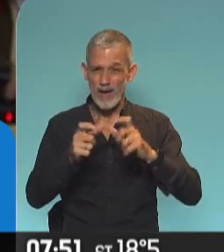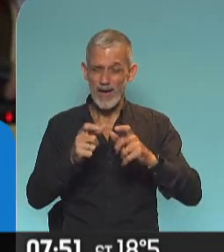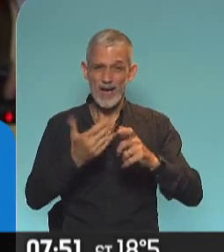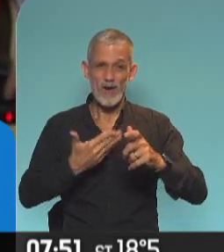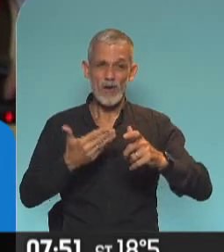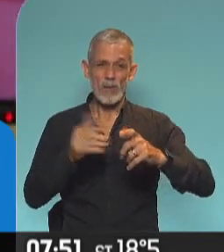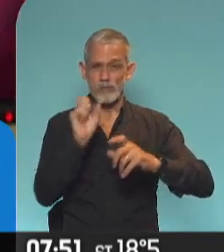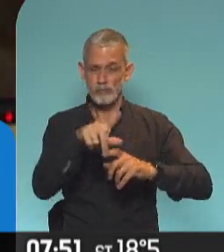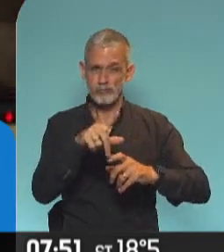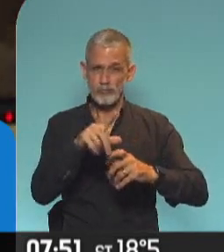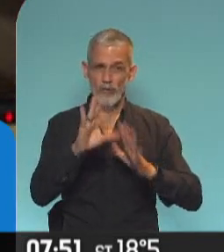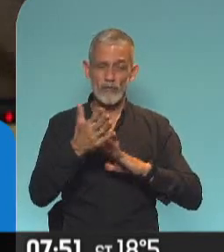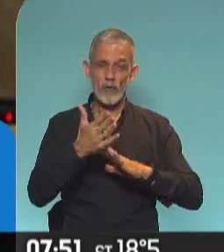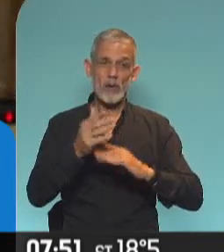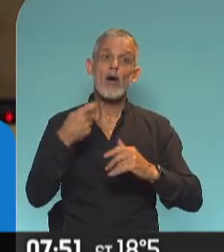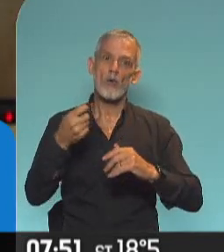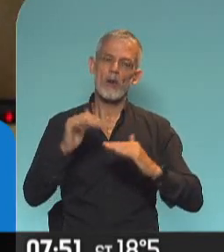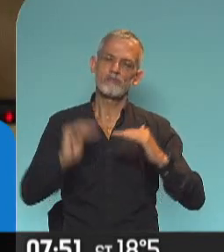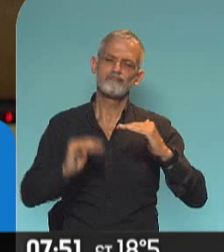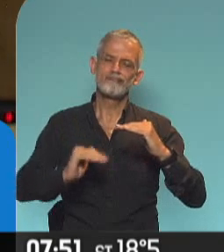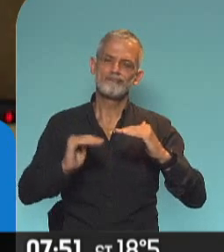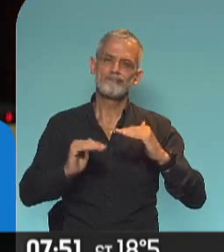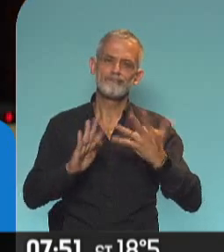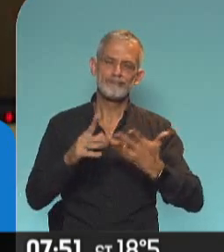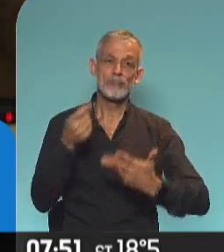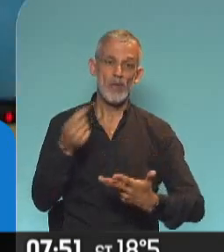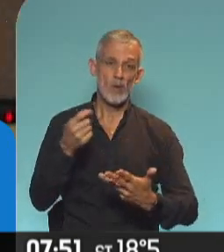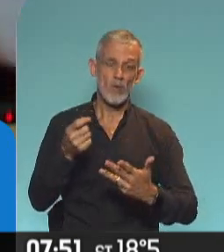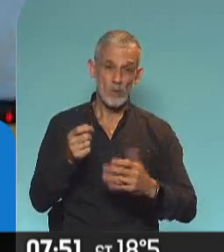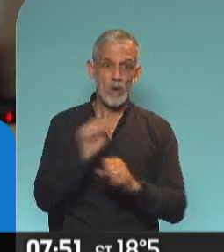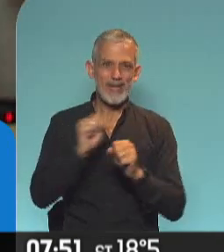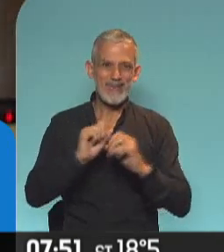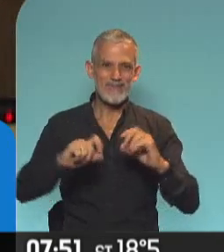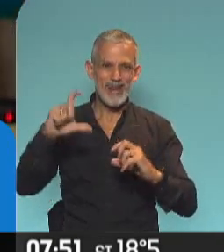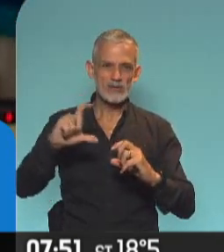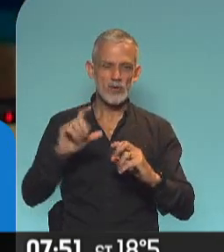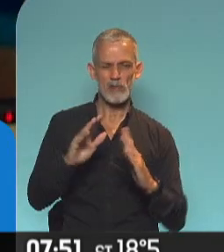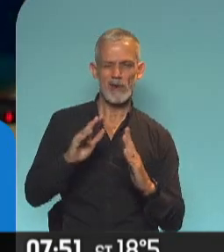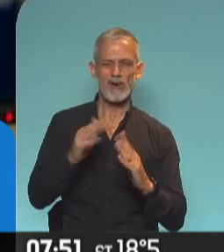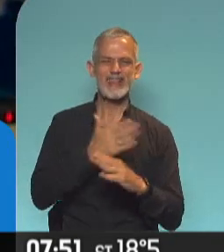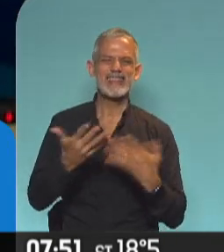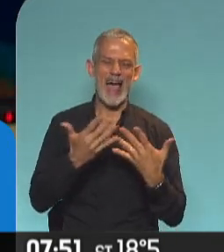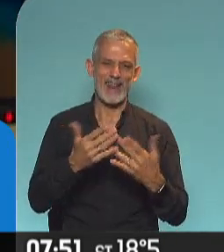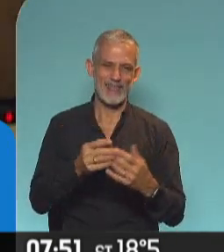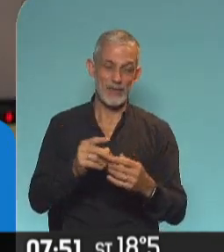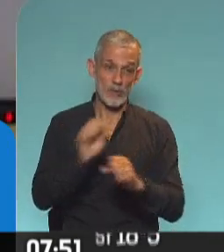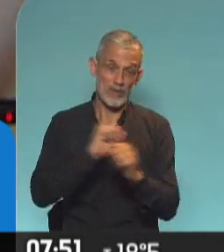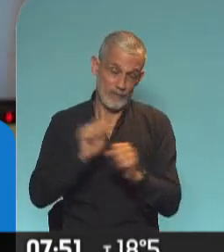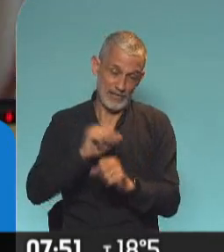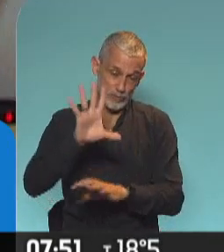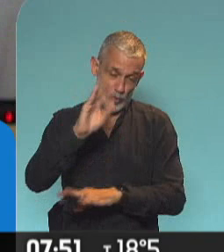anterior, los jubilados perdieron. Si bien la fórmula actualizaba con inflación, lo hacía con un rezago. En 2 años que hubo inflación récord